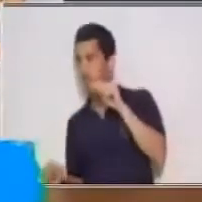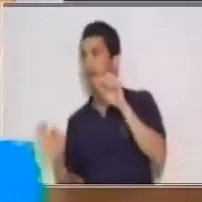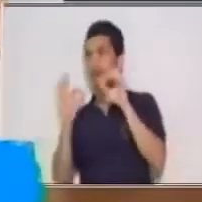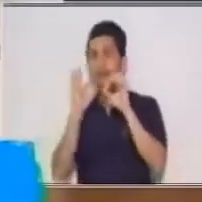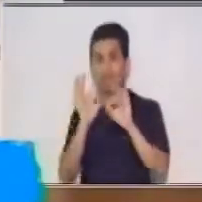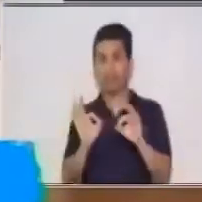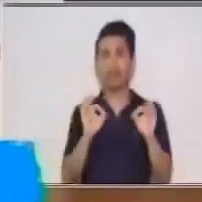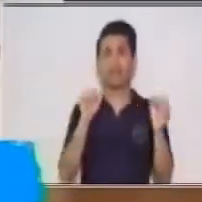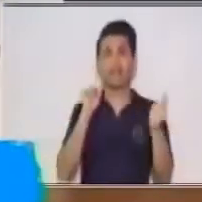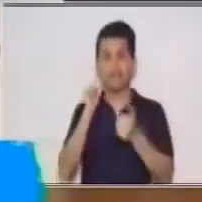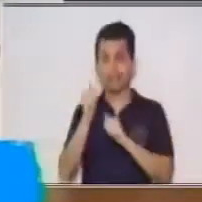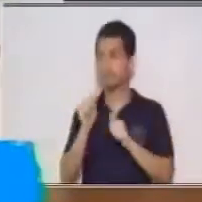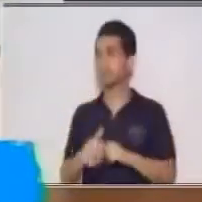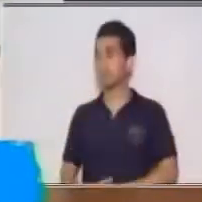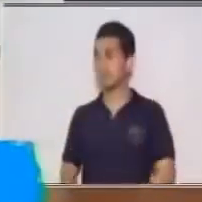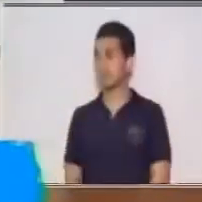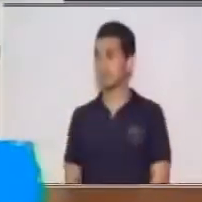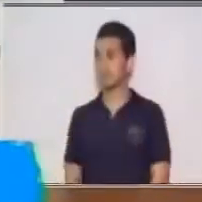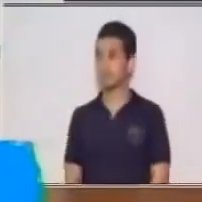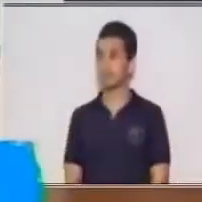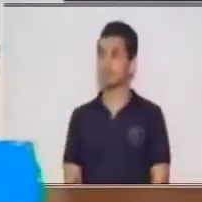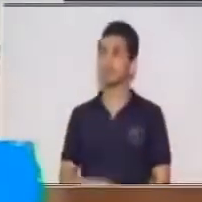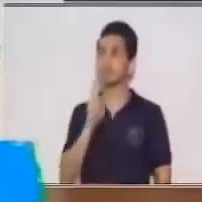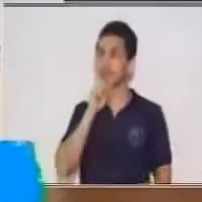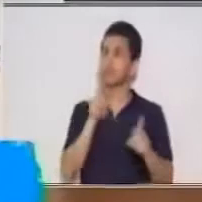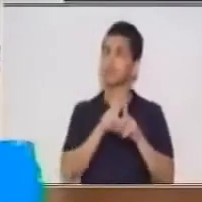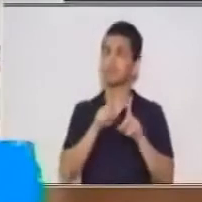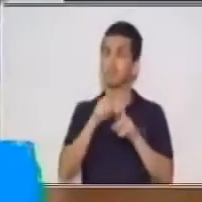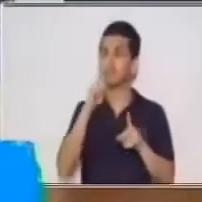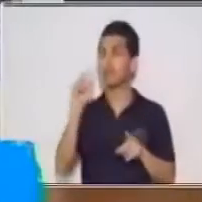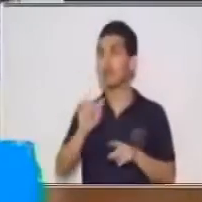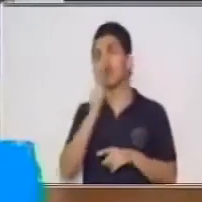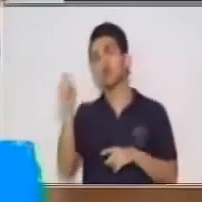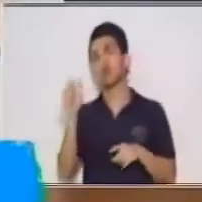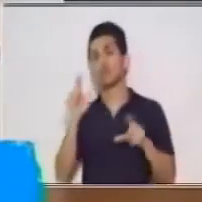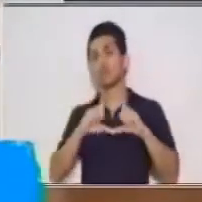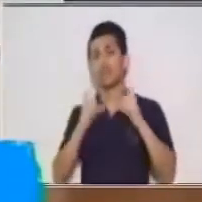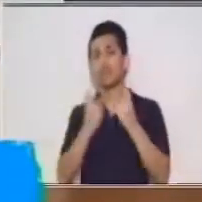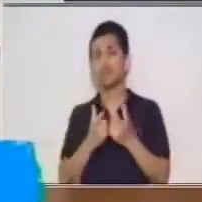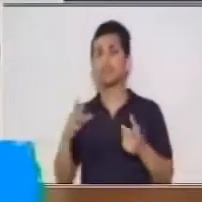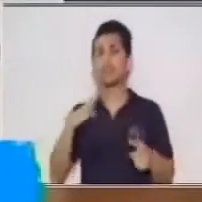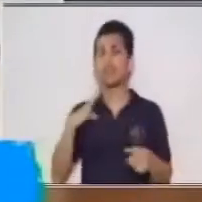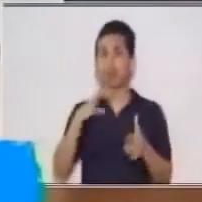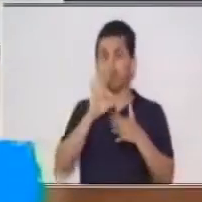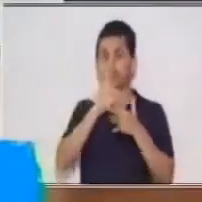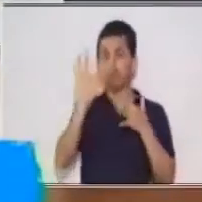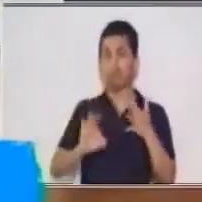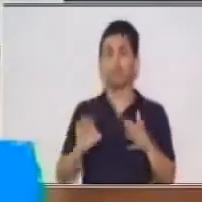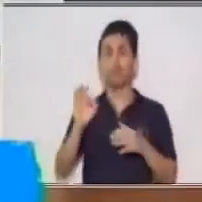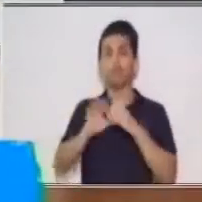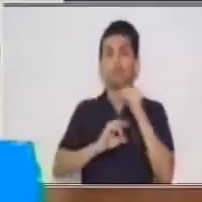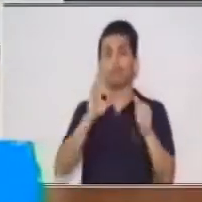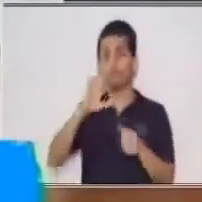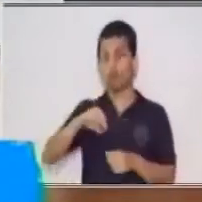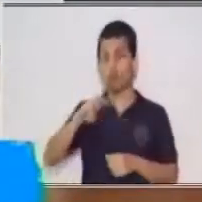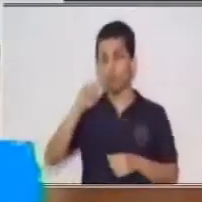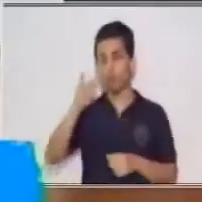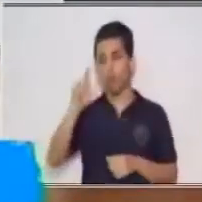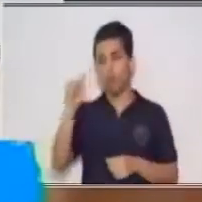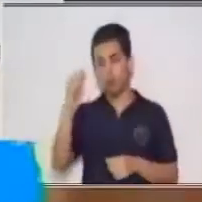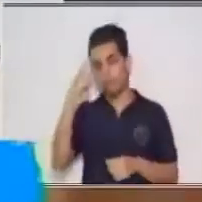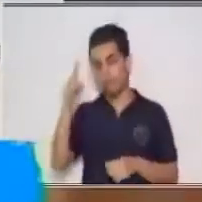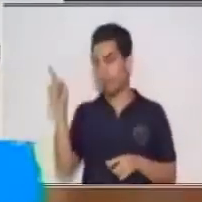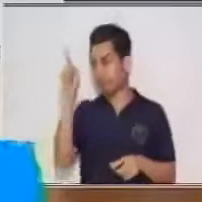Muy bien. Ya has visto también en otras clases las fórmulas para encontrar las medidas de un círculo. Vamos a ver.